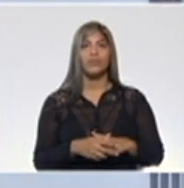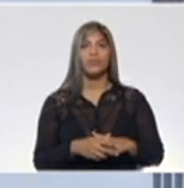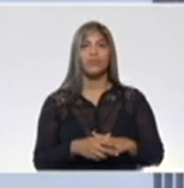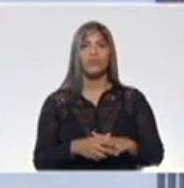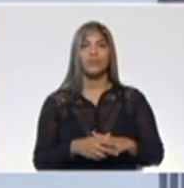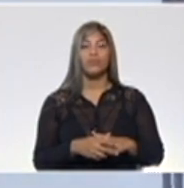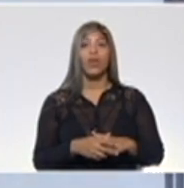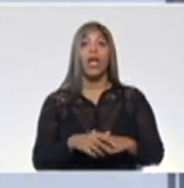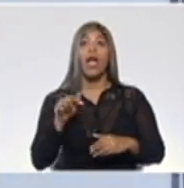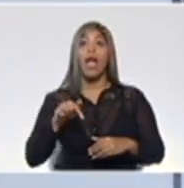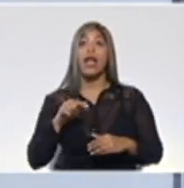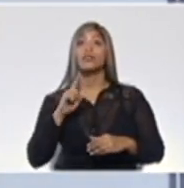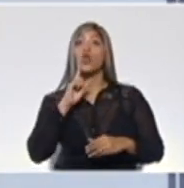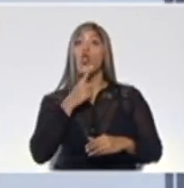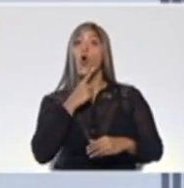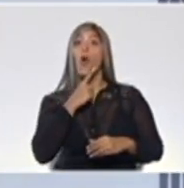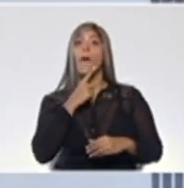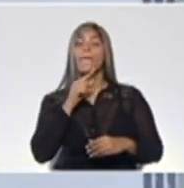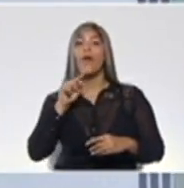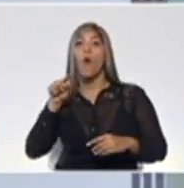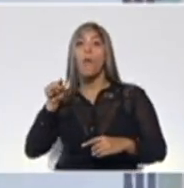Y lo vamos a llamar el punto B,